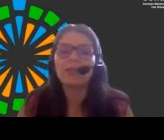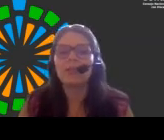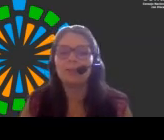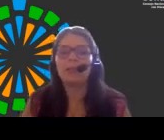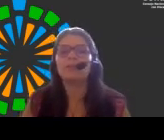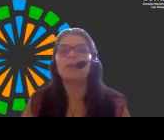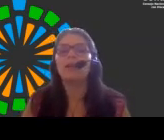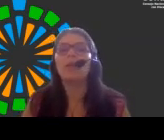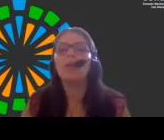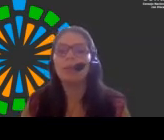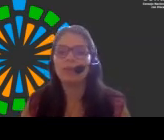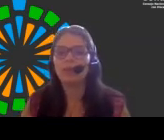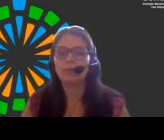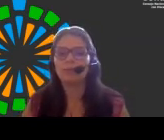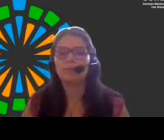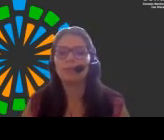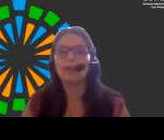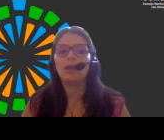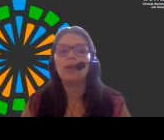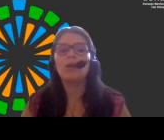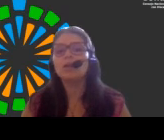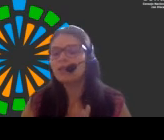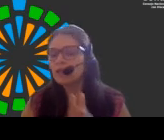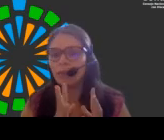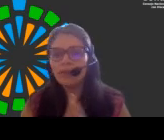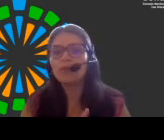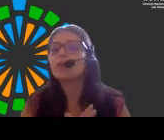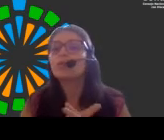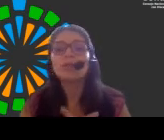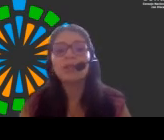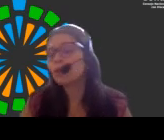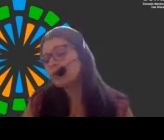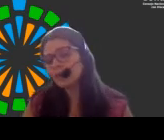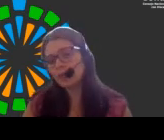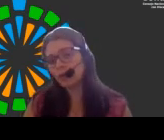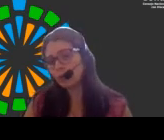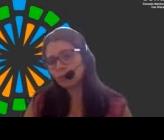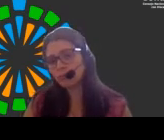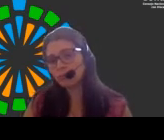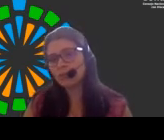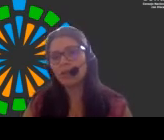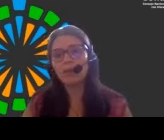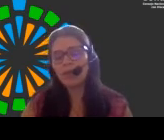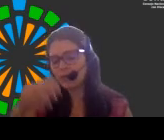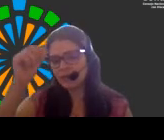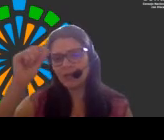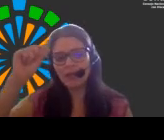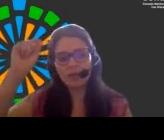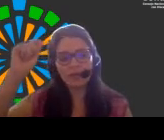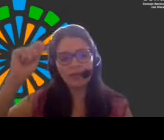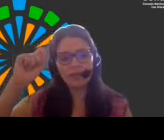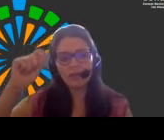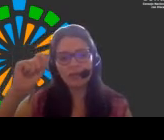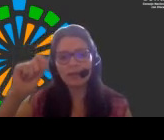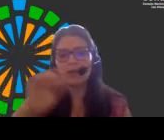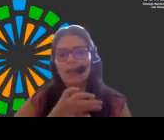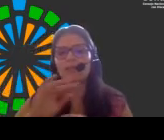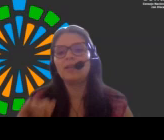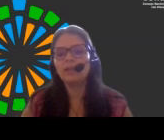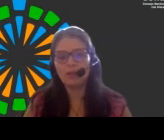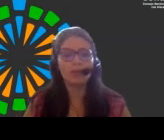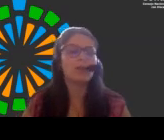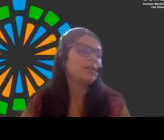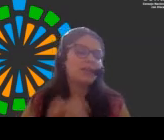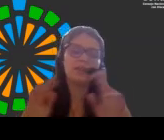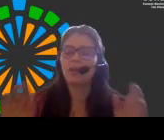contarles la experiencia de cómo hicieron y no está como les digo no está todo escrito no es que la receta es esta esta